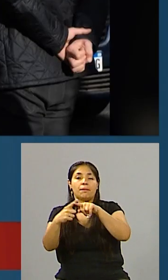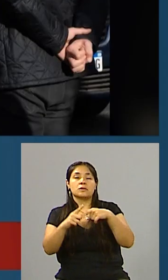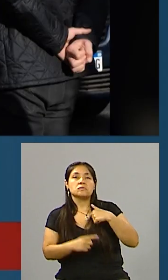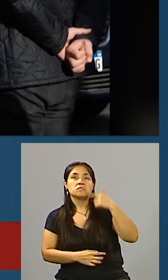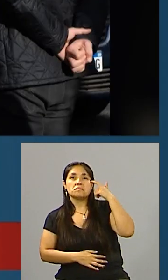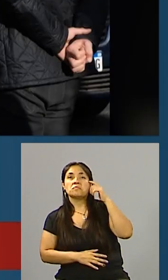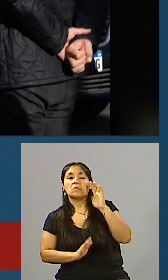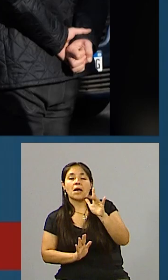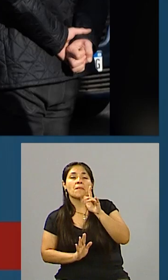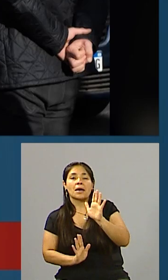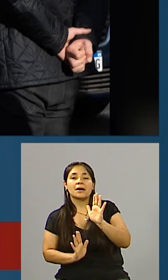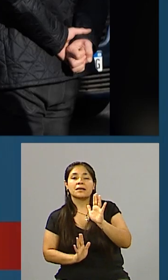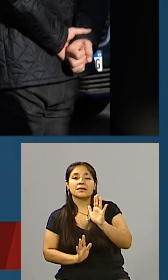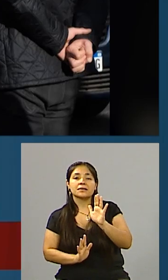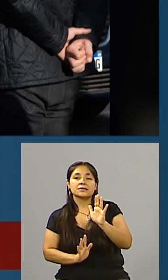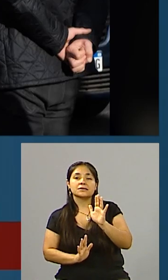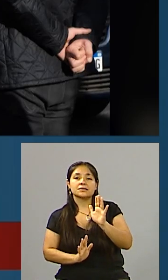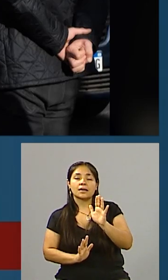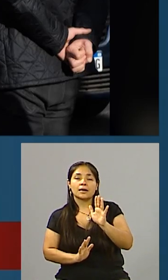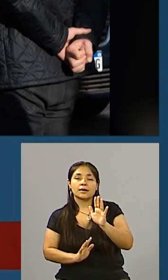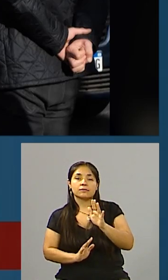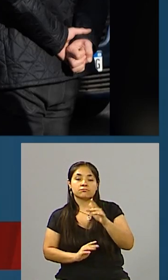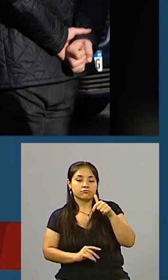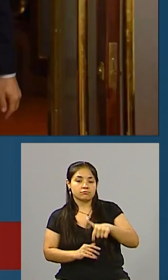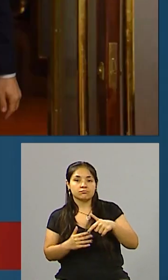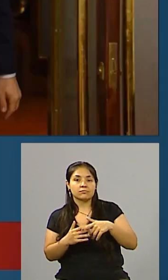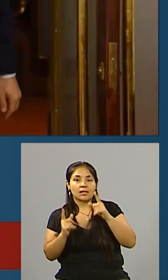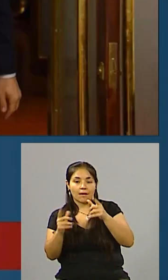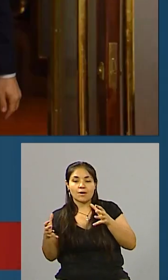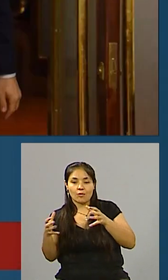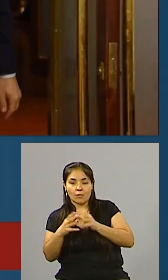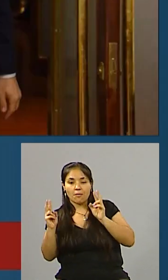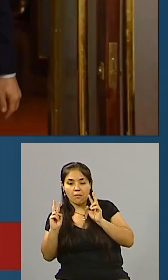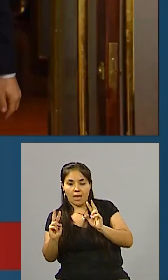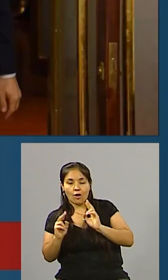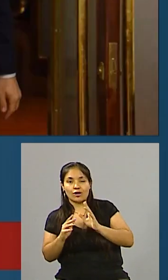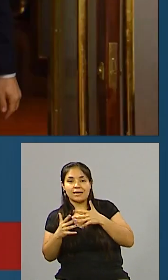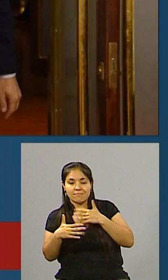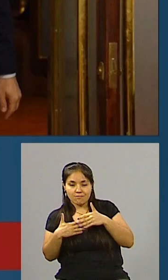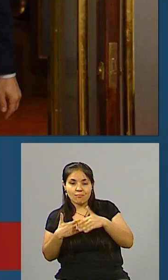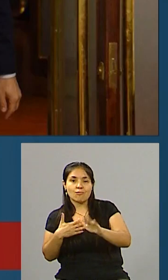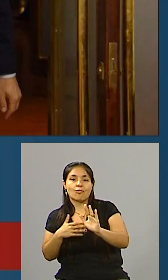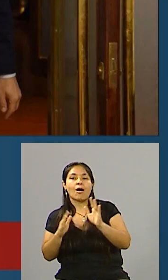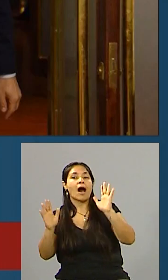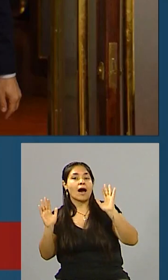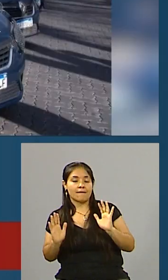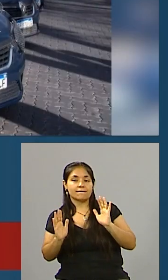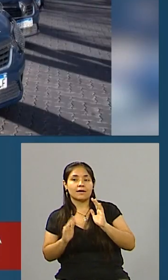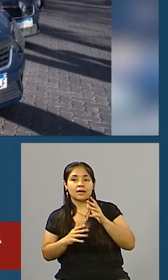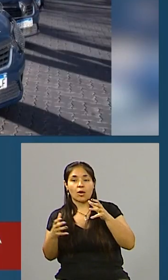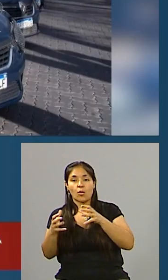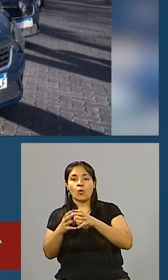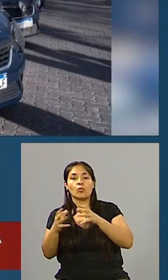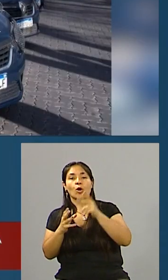también empezará a entrar el peronismo a partir de ahora, a partir de esta derrota, ¿no? ¿Cuál va a ser el rol que va a jugar